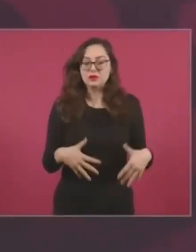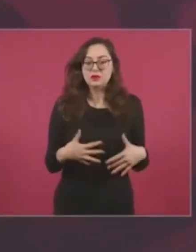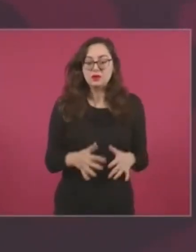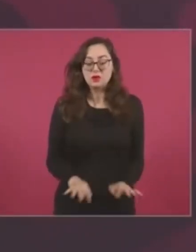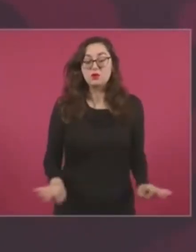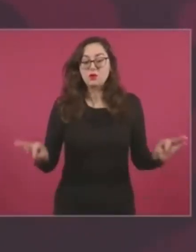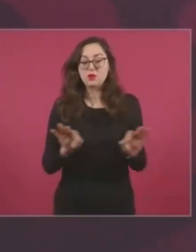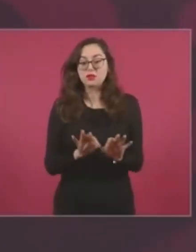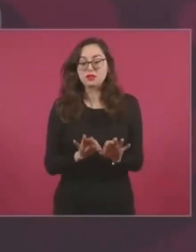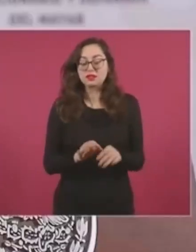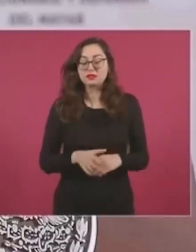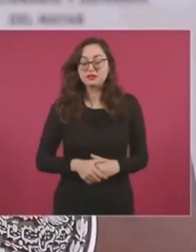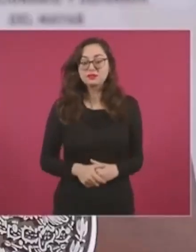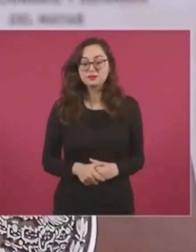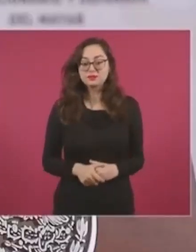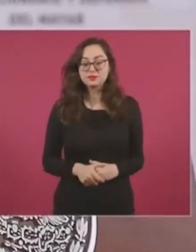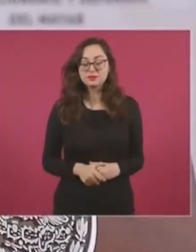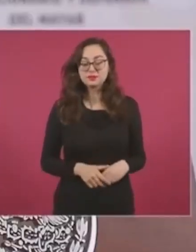Bueno,